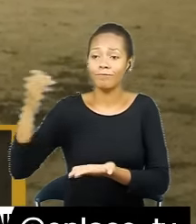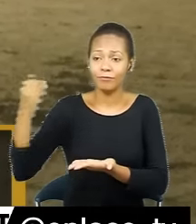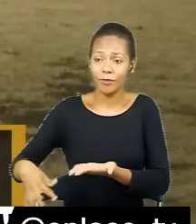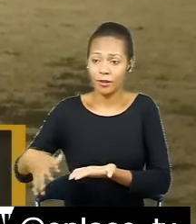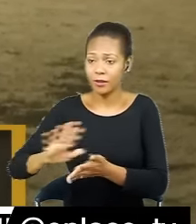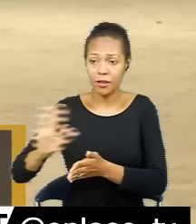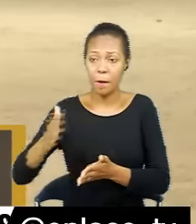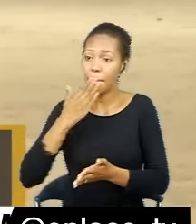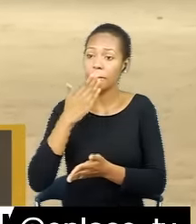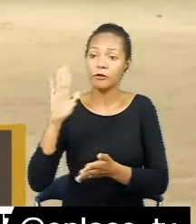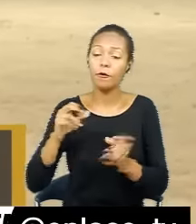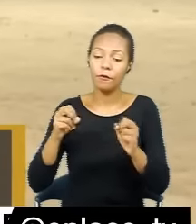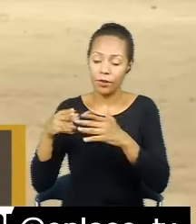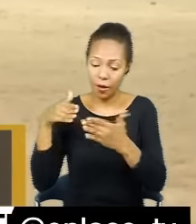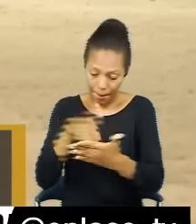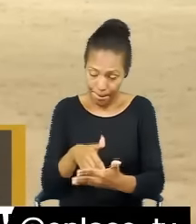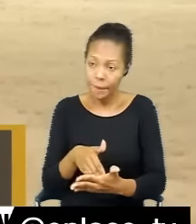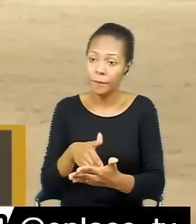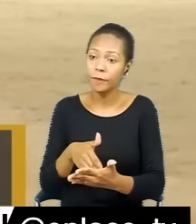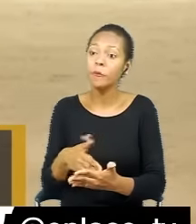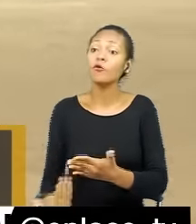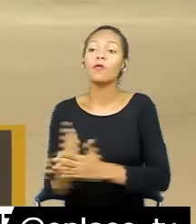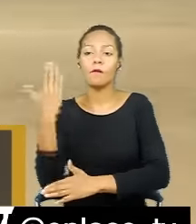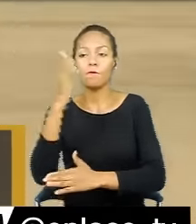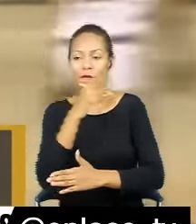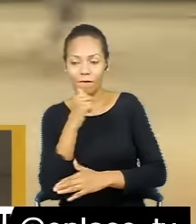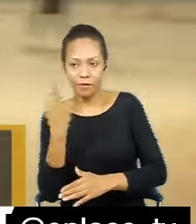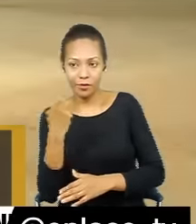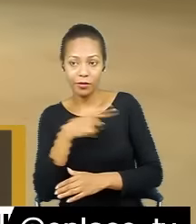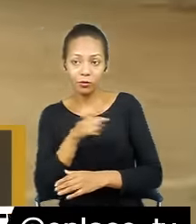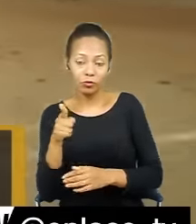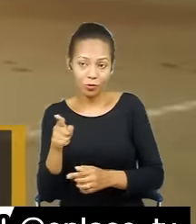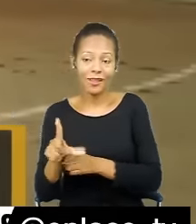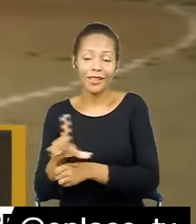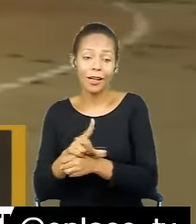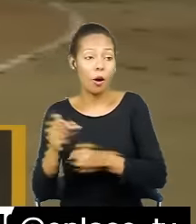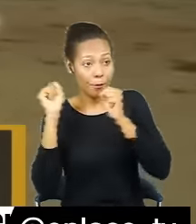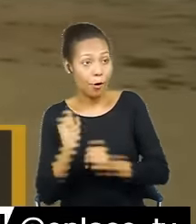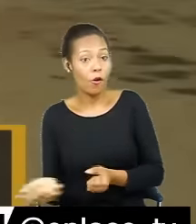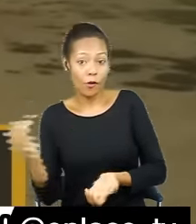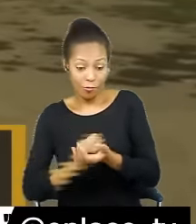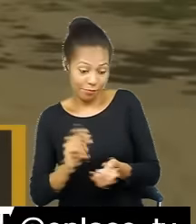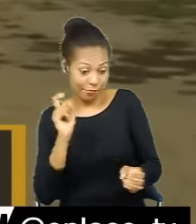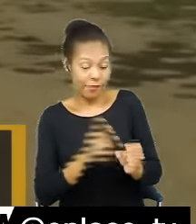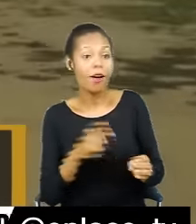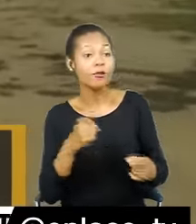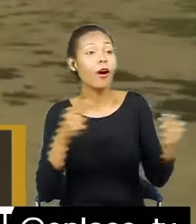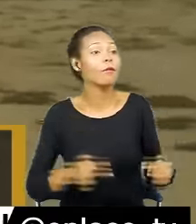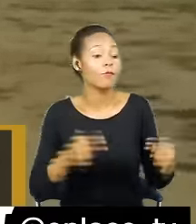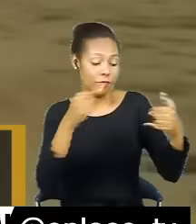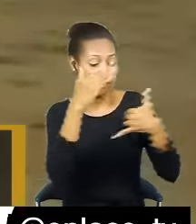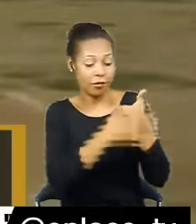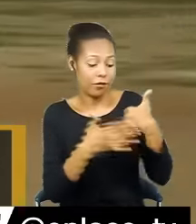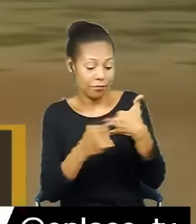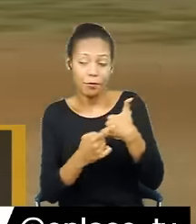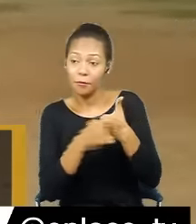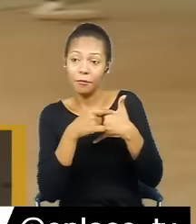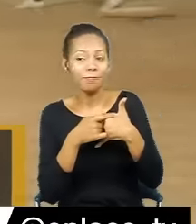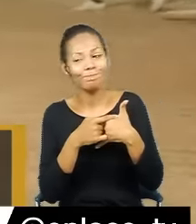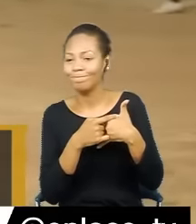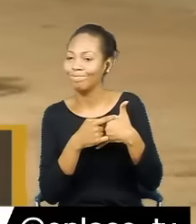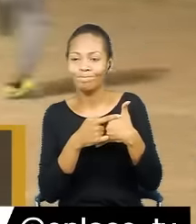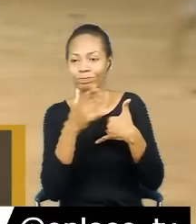queda claro que la liga departamental de esta disciplina deportiva no podrá realizar ni participar de eventos a nivel nacional y estos se ven